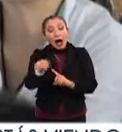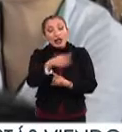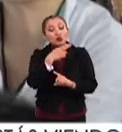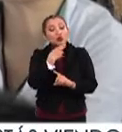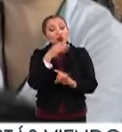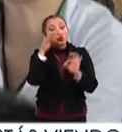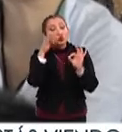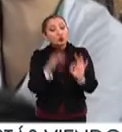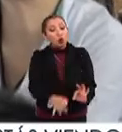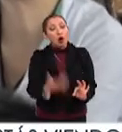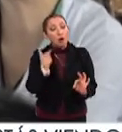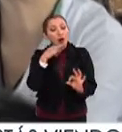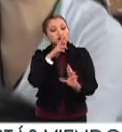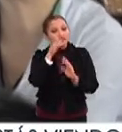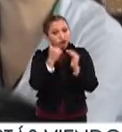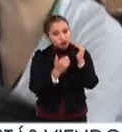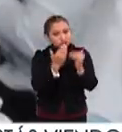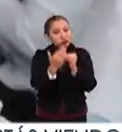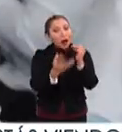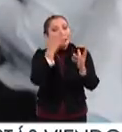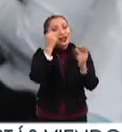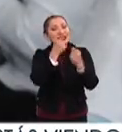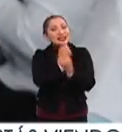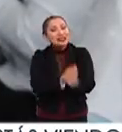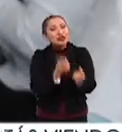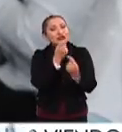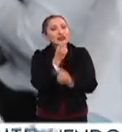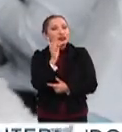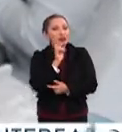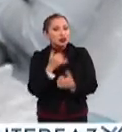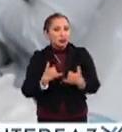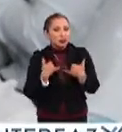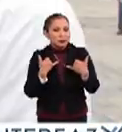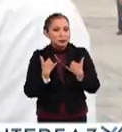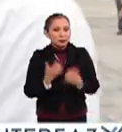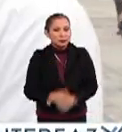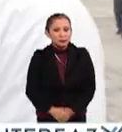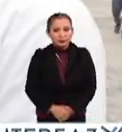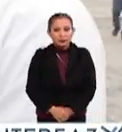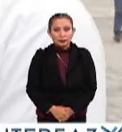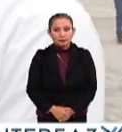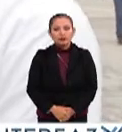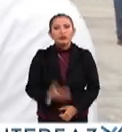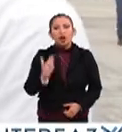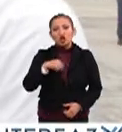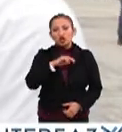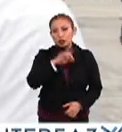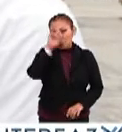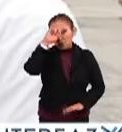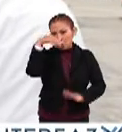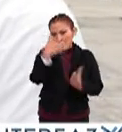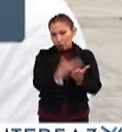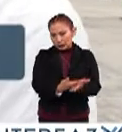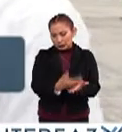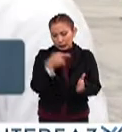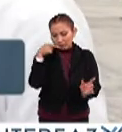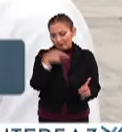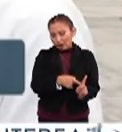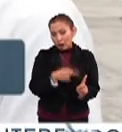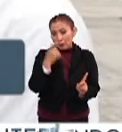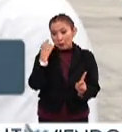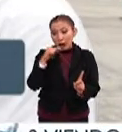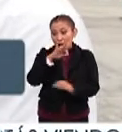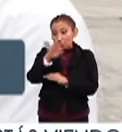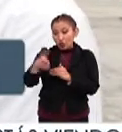de que su aplicación rinda frutos en el aprendizaje de niñas, niños y jóvenes. nosotros hicimos la propuesta más que nada sobre